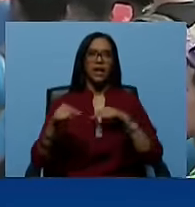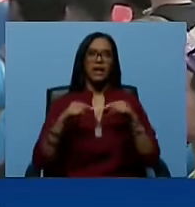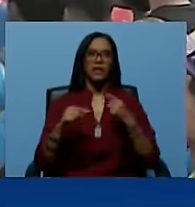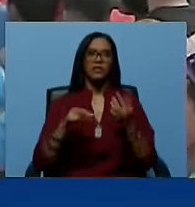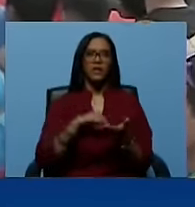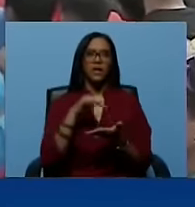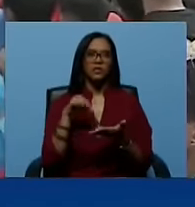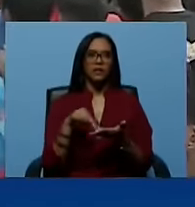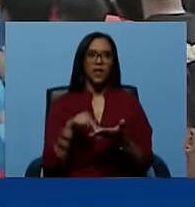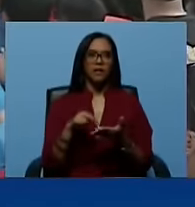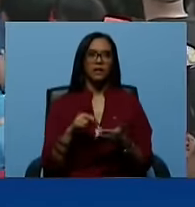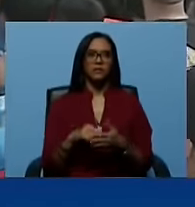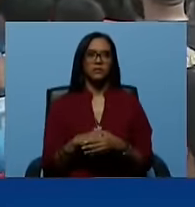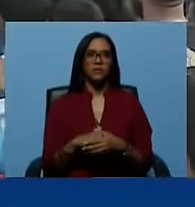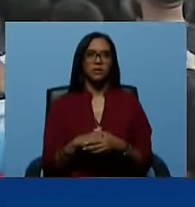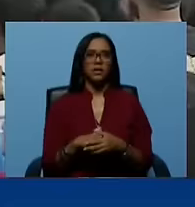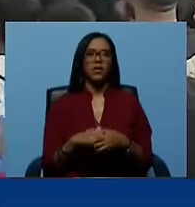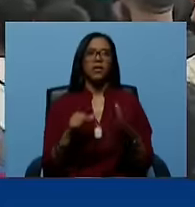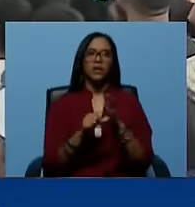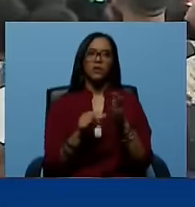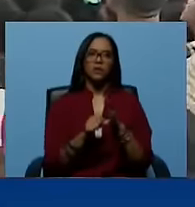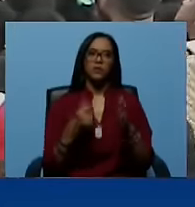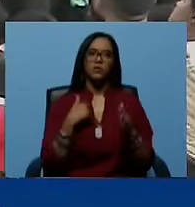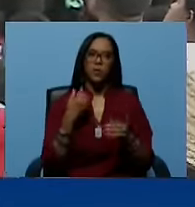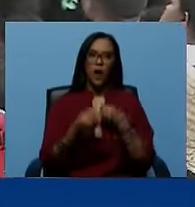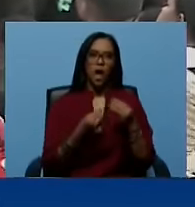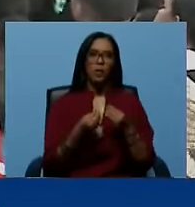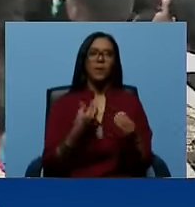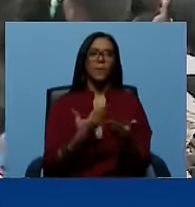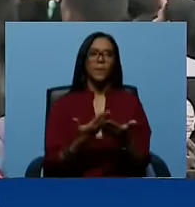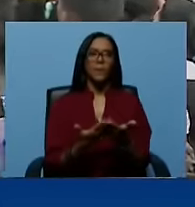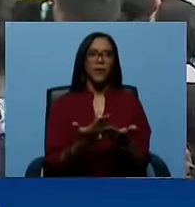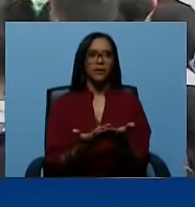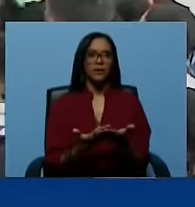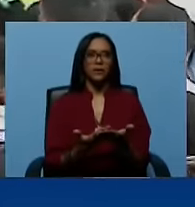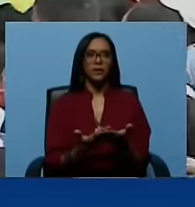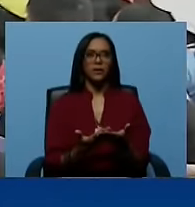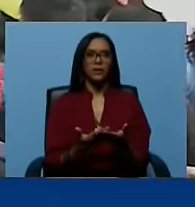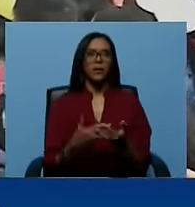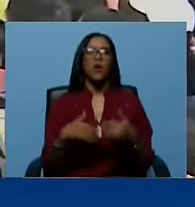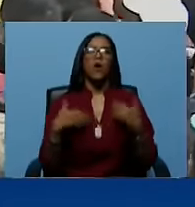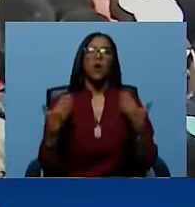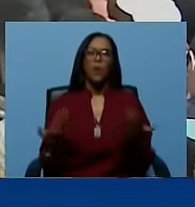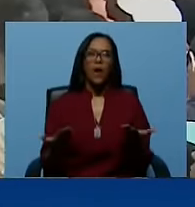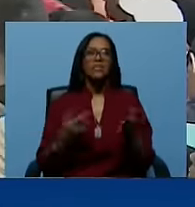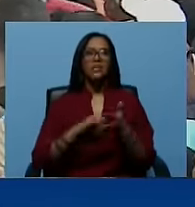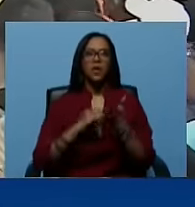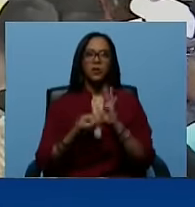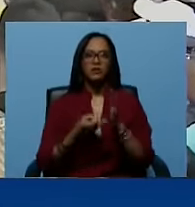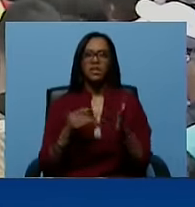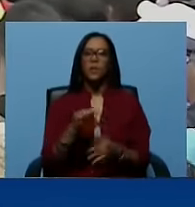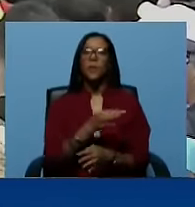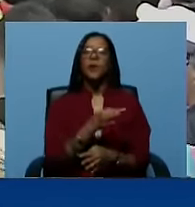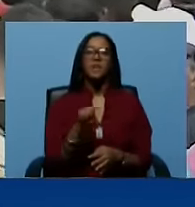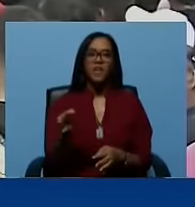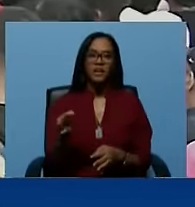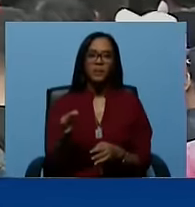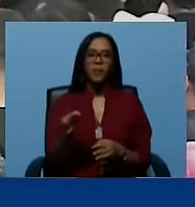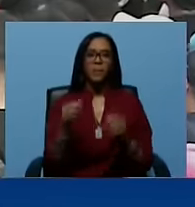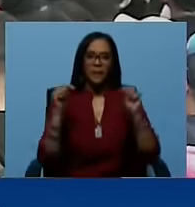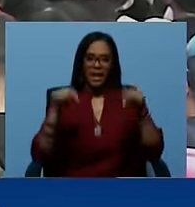Nacional. Y es donde yo hago una propuesta. ¿Cuál sería el concepto correcto para esta